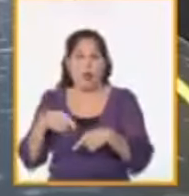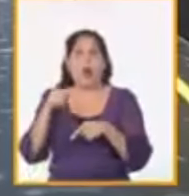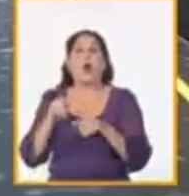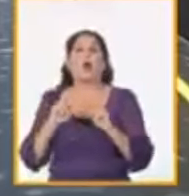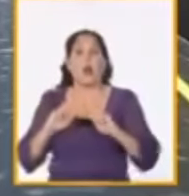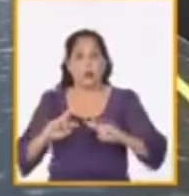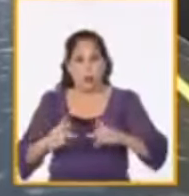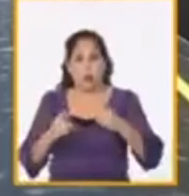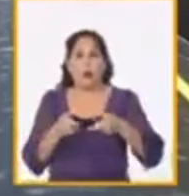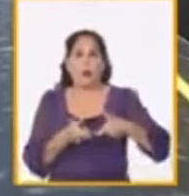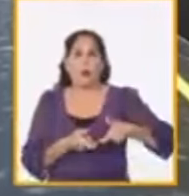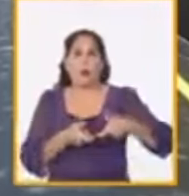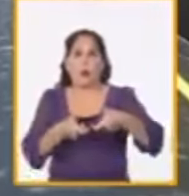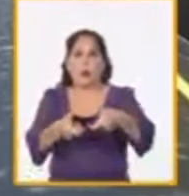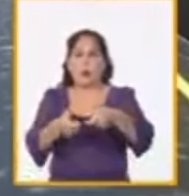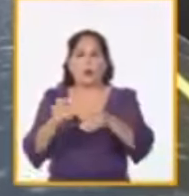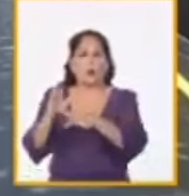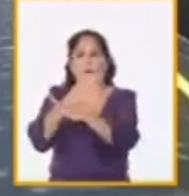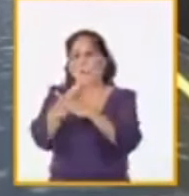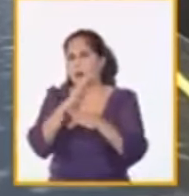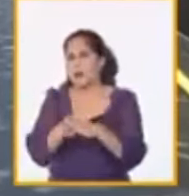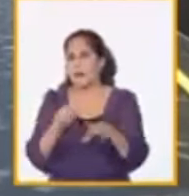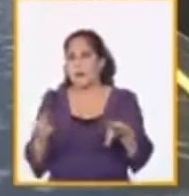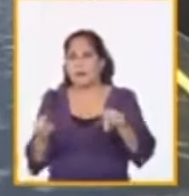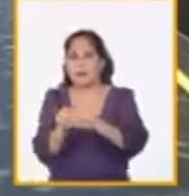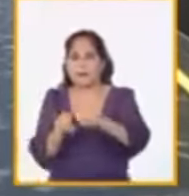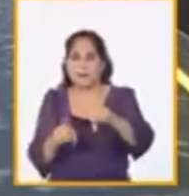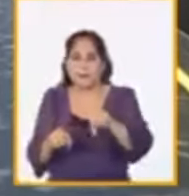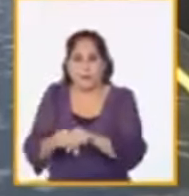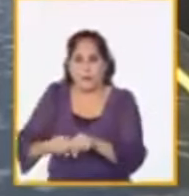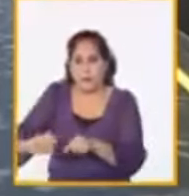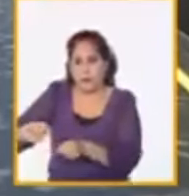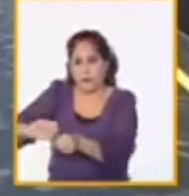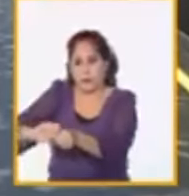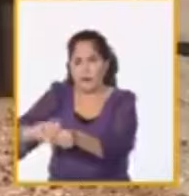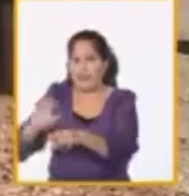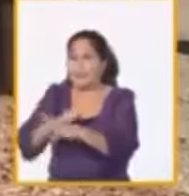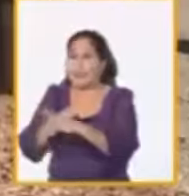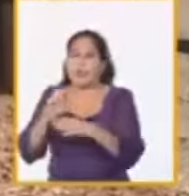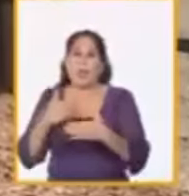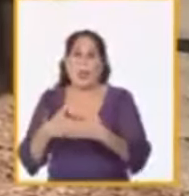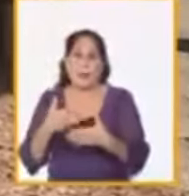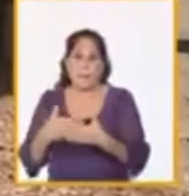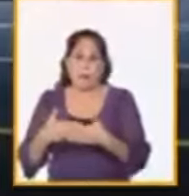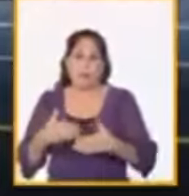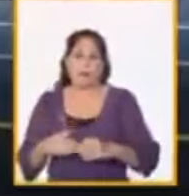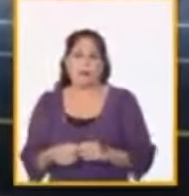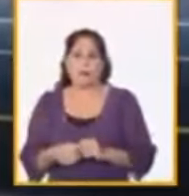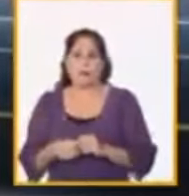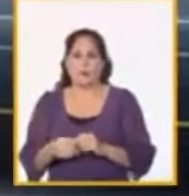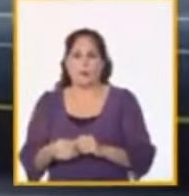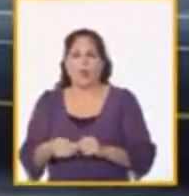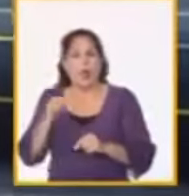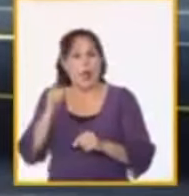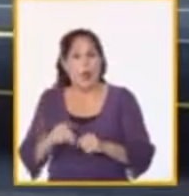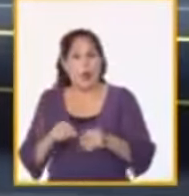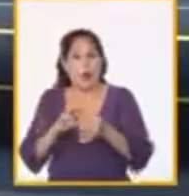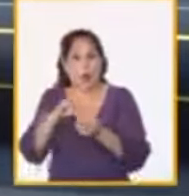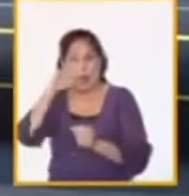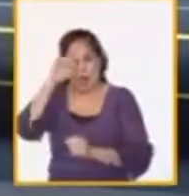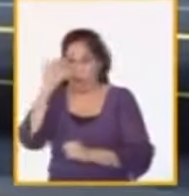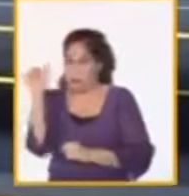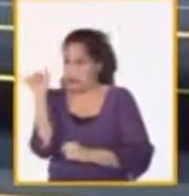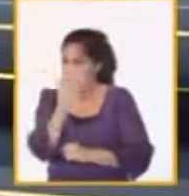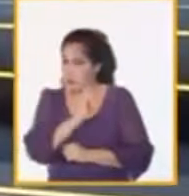de conductos para interconexiones en infraestructuras de Energas. Hicimos los primeros 6 kilómetros